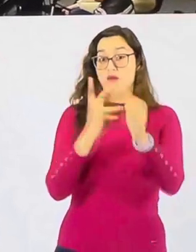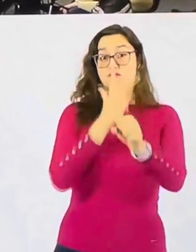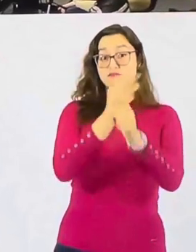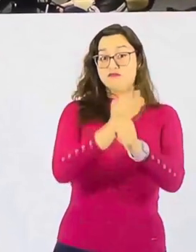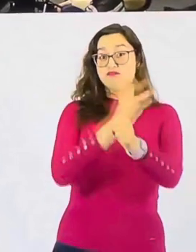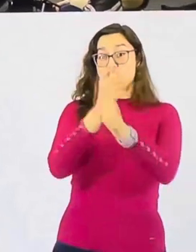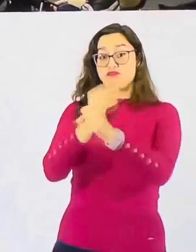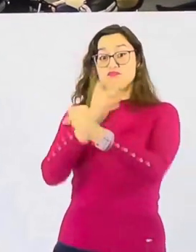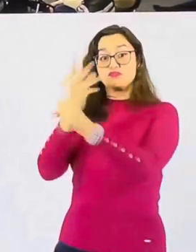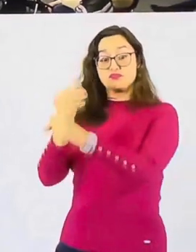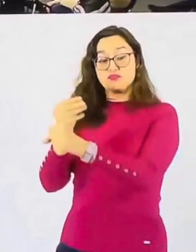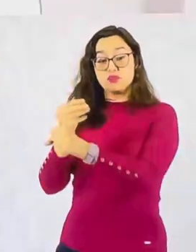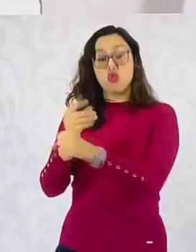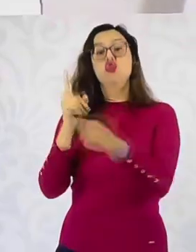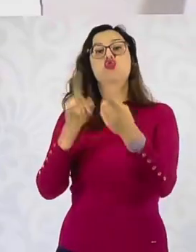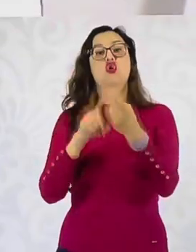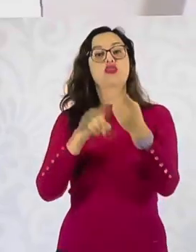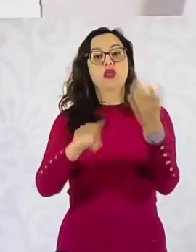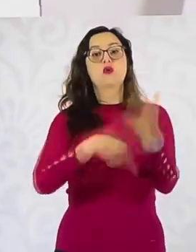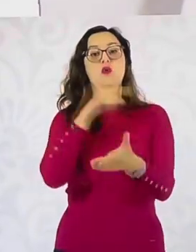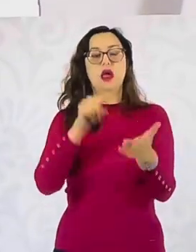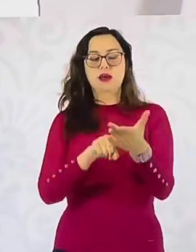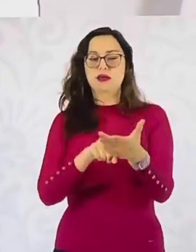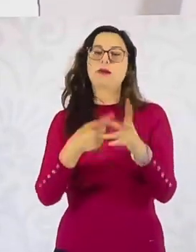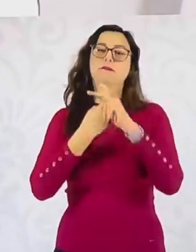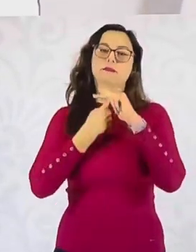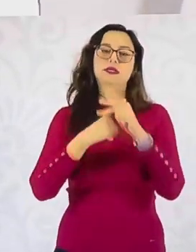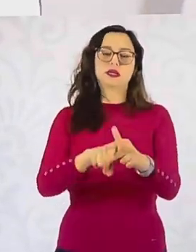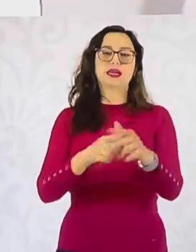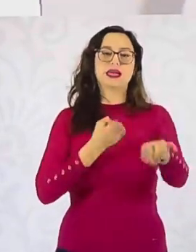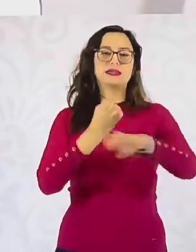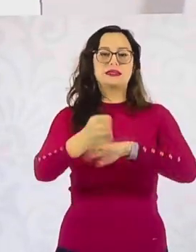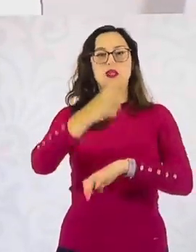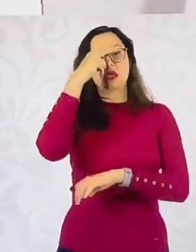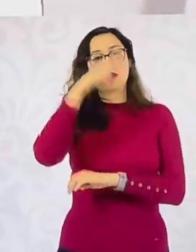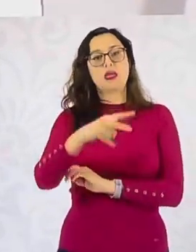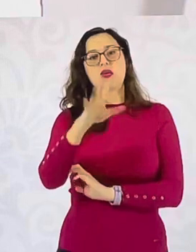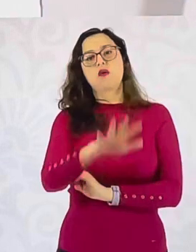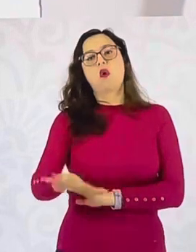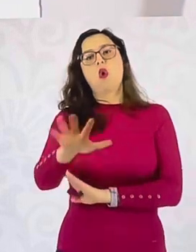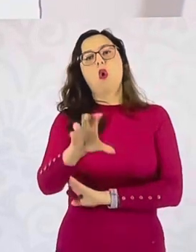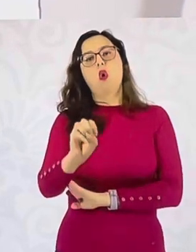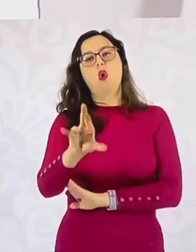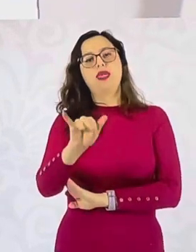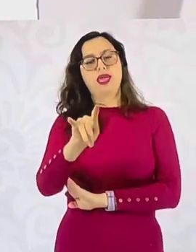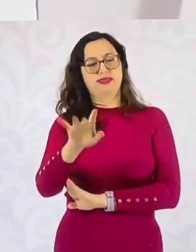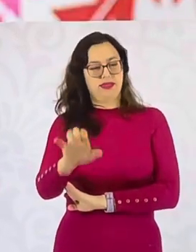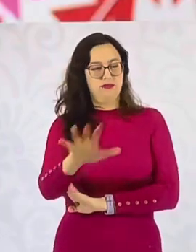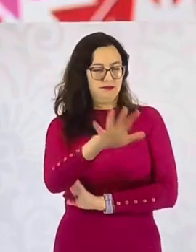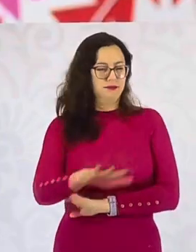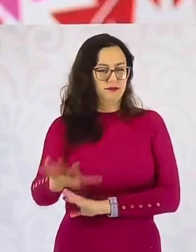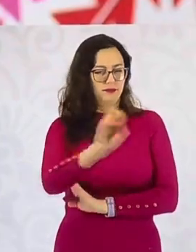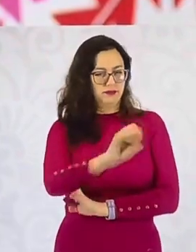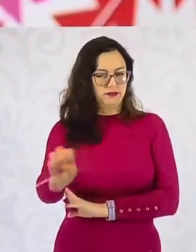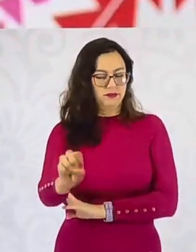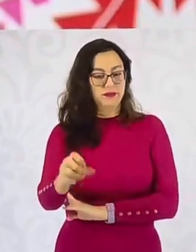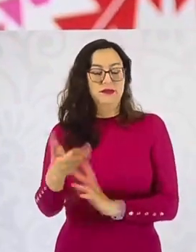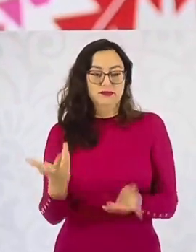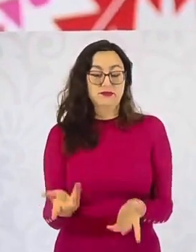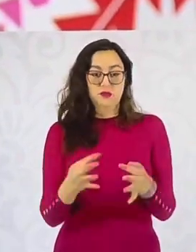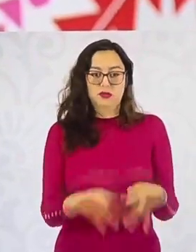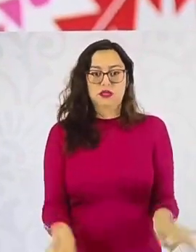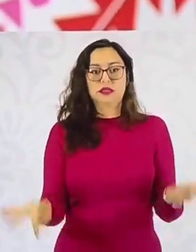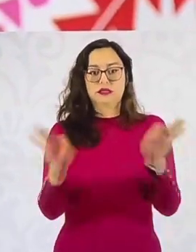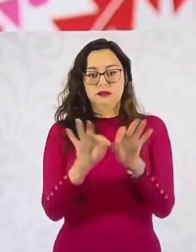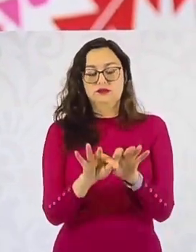para el programa del oriente del Estado de México. Recuerdan que hemos anunciado, ya lo vamos a presentar aquí,